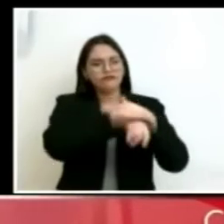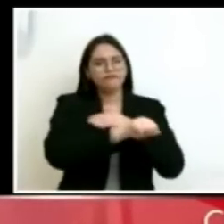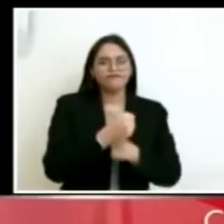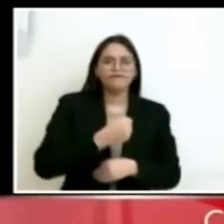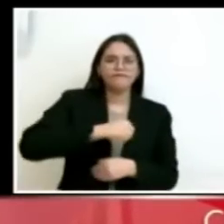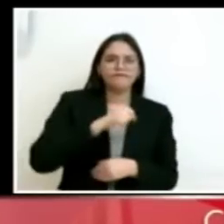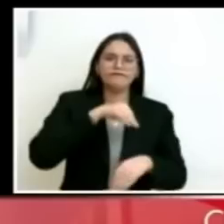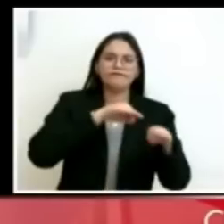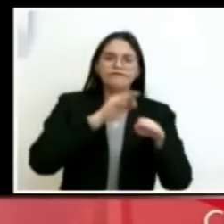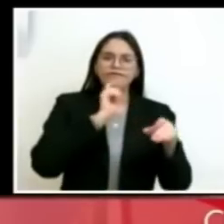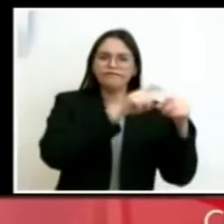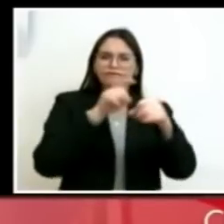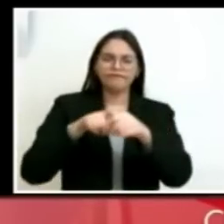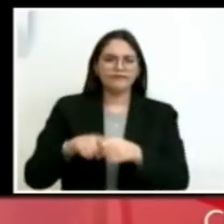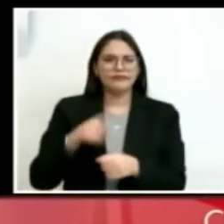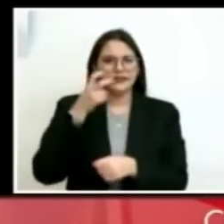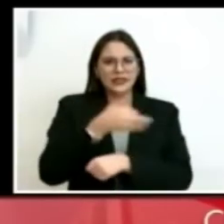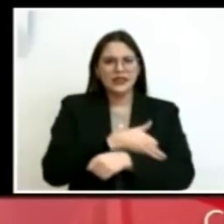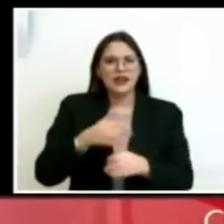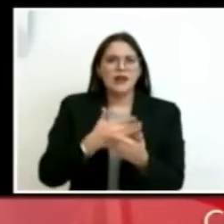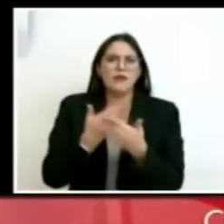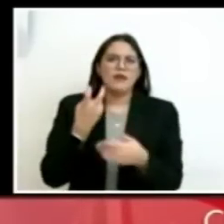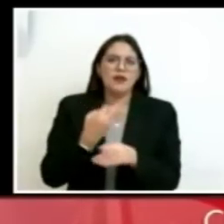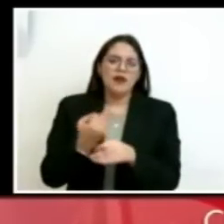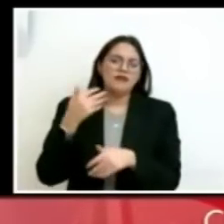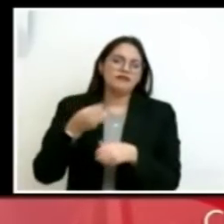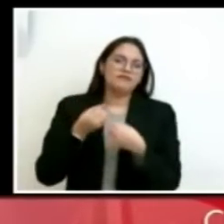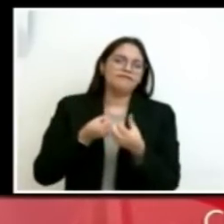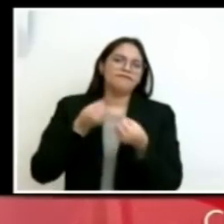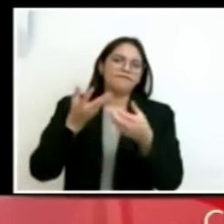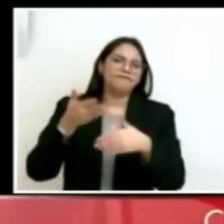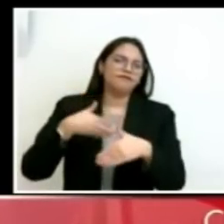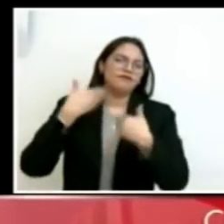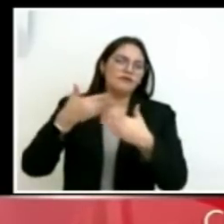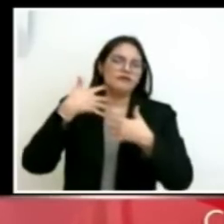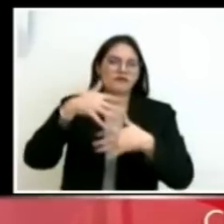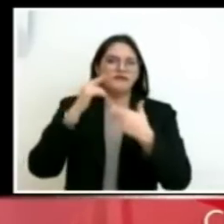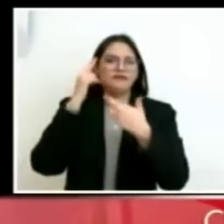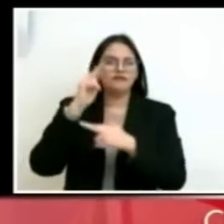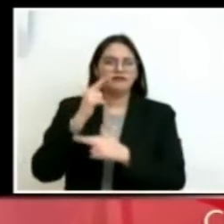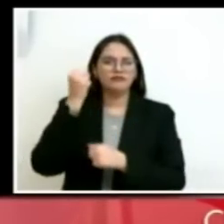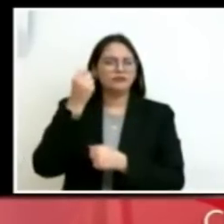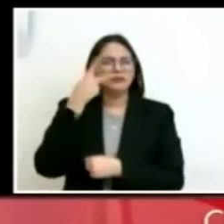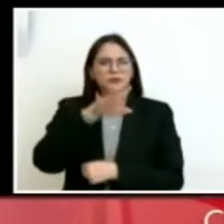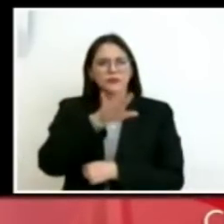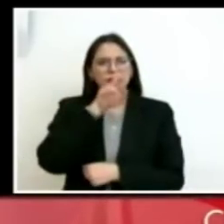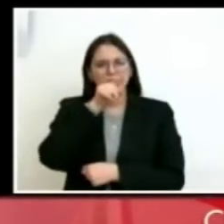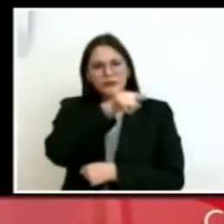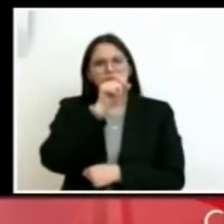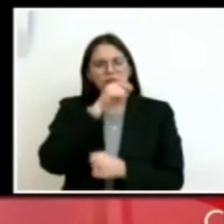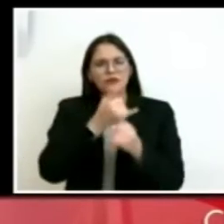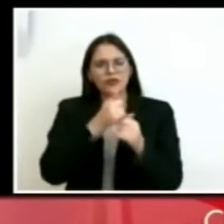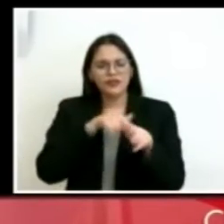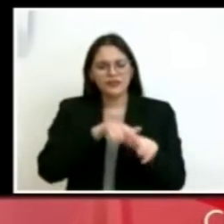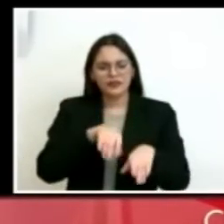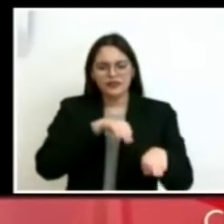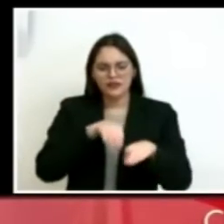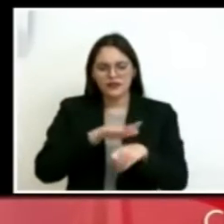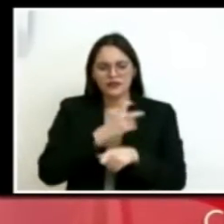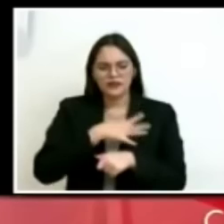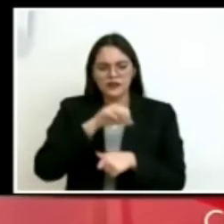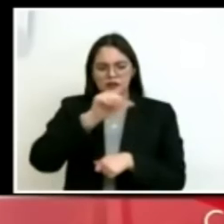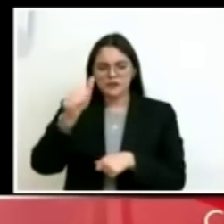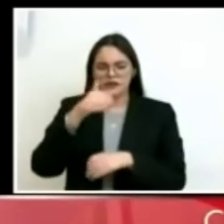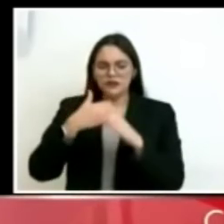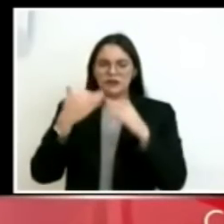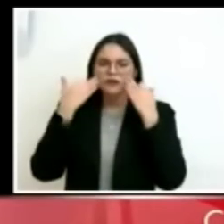Estas peculiares familias, claro que están protestando, pero ni se preocupen porque hasta ellas van a conservar sus trabajos. Y hay muchas más cosas con evidencia que